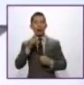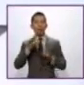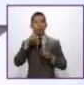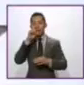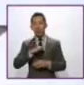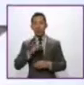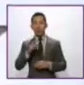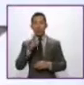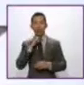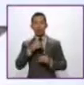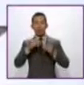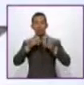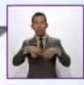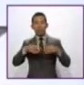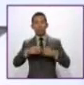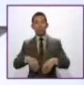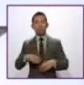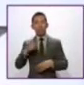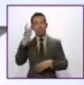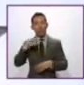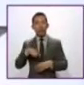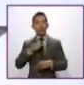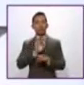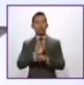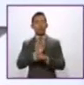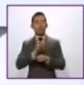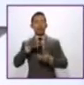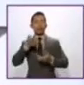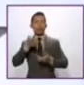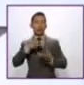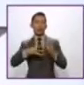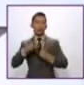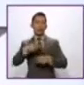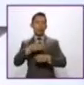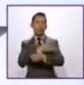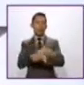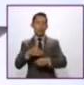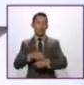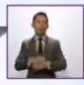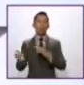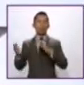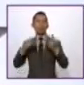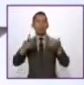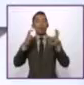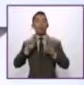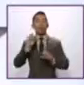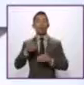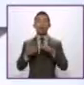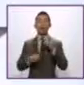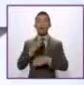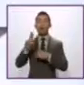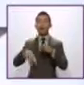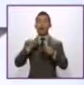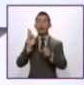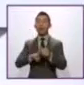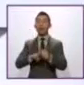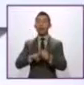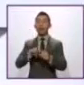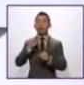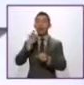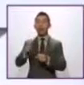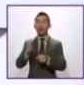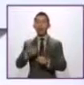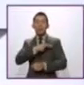vea retribuido bastante en la economía familiar. También respecto a nuestra nueva normalidad, pues esta no debe venir acompañada de más